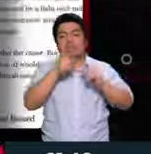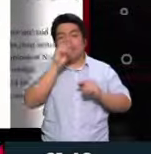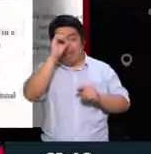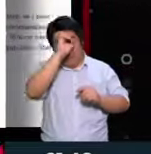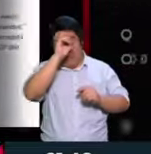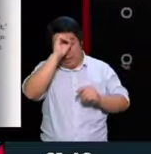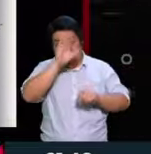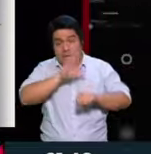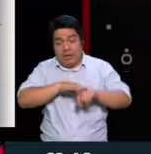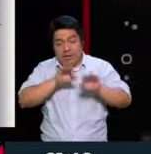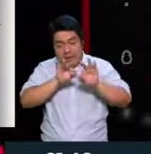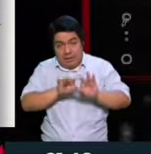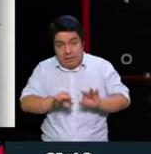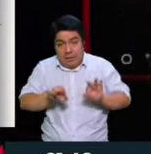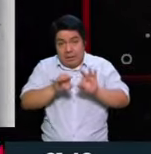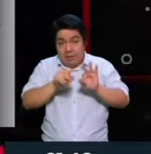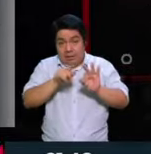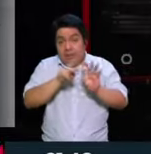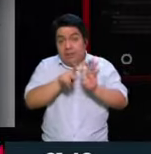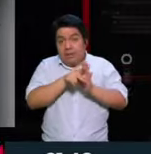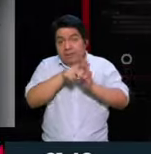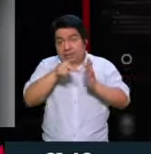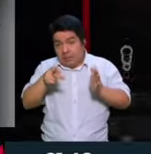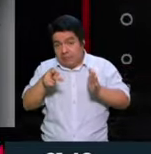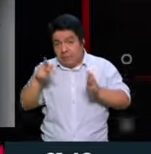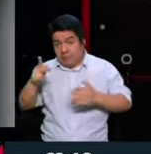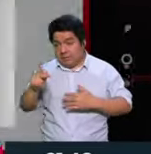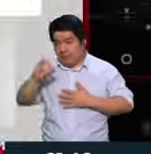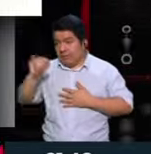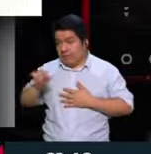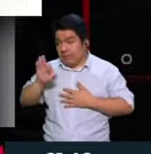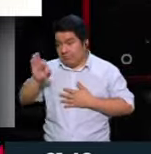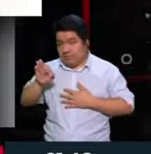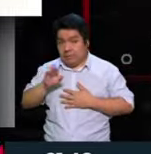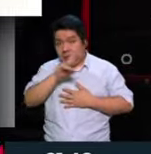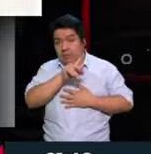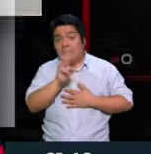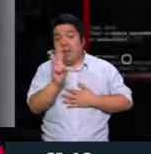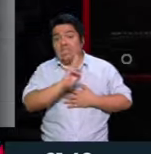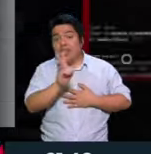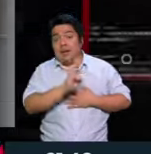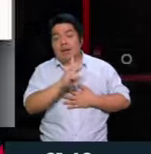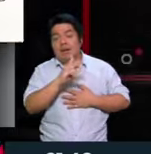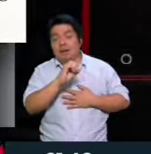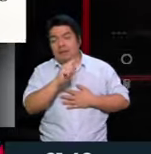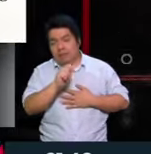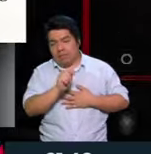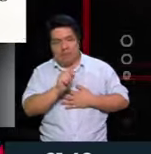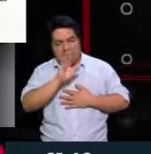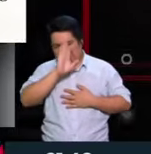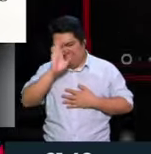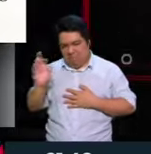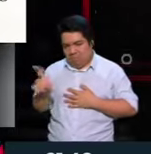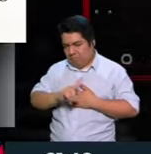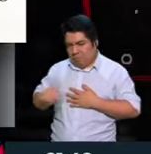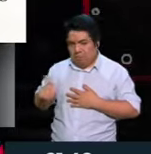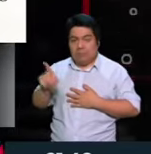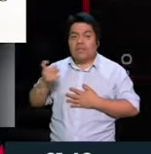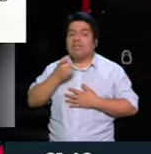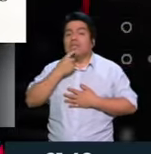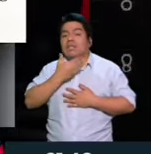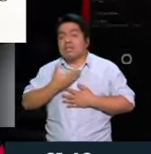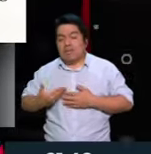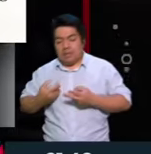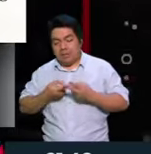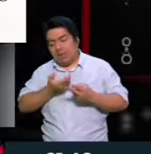más importante, la postura del periódico, pues, a la reforma judicial en México. El Washington Post rechaza esta narrativa del Obrador y Sheinbaum